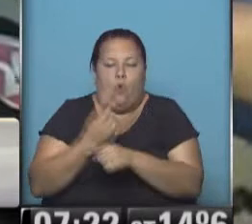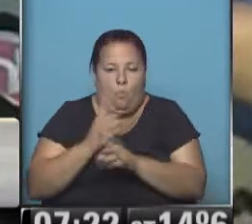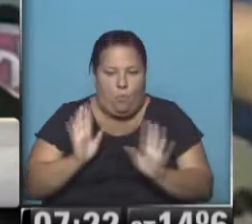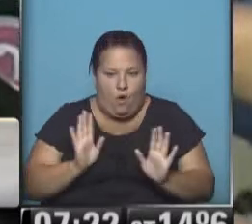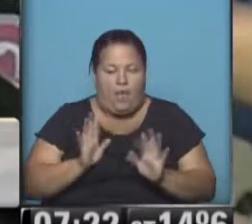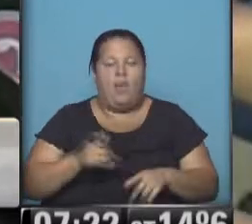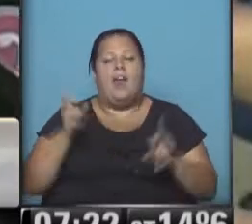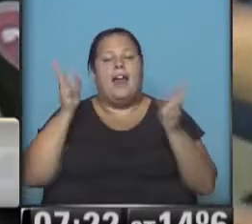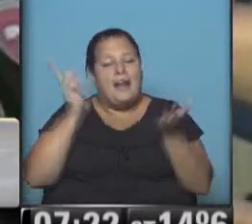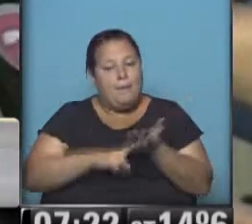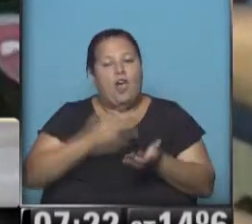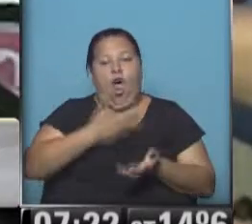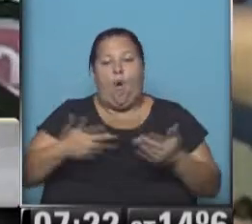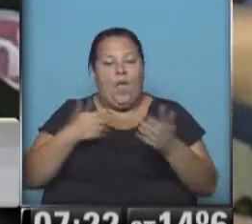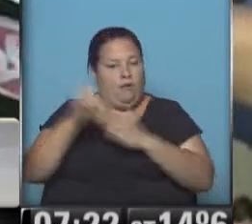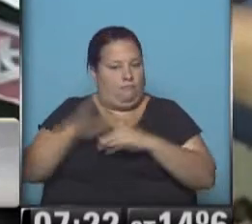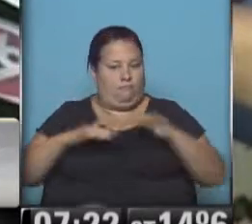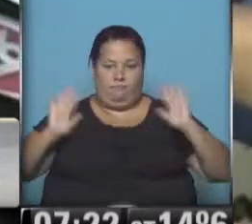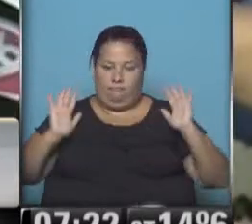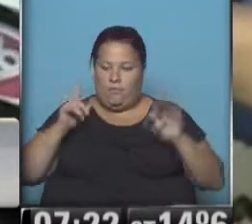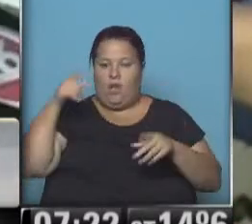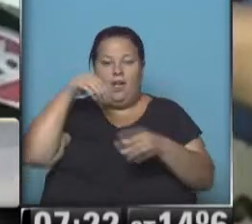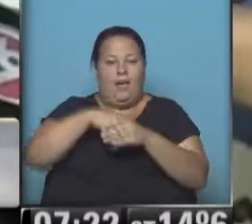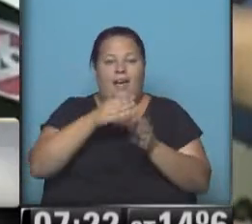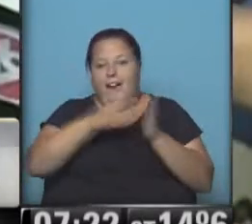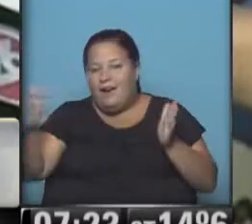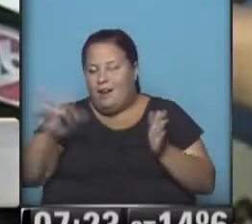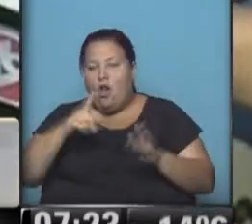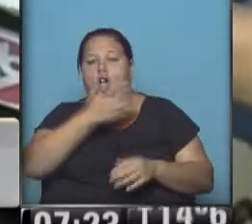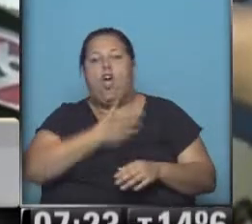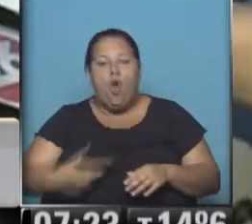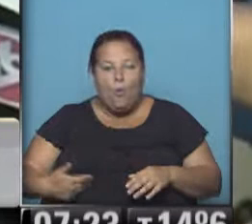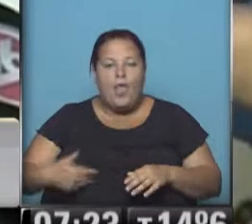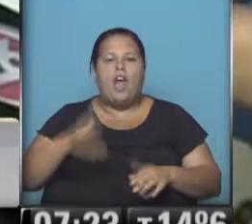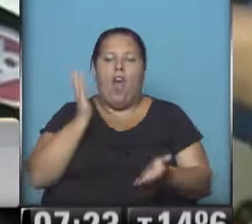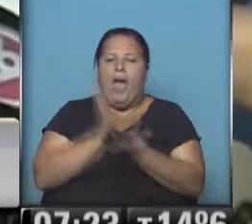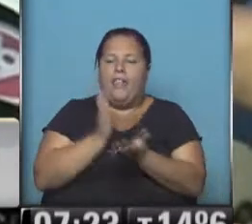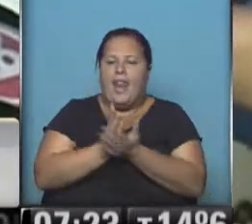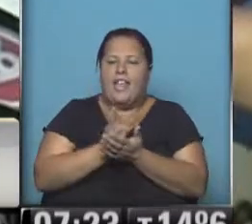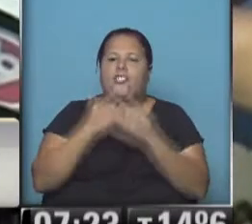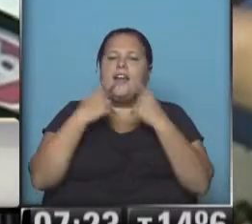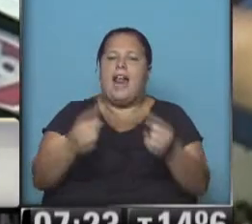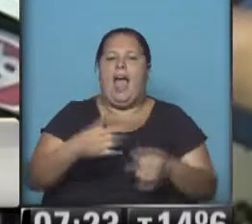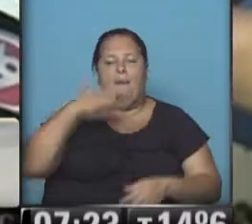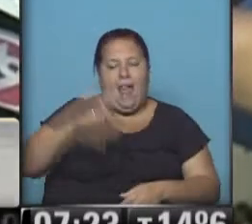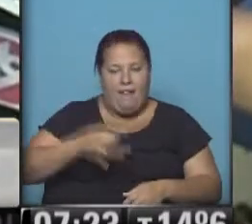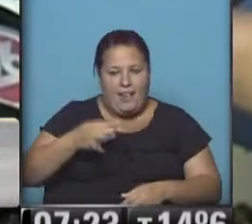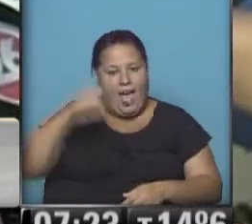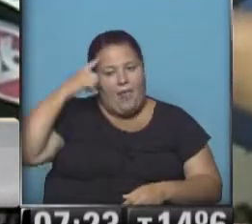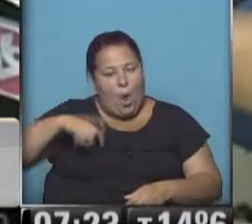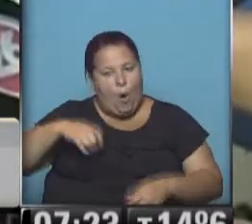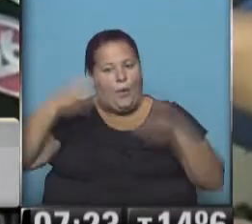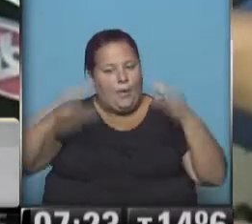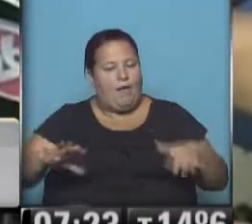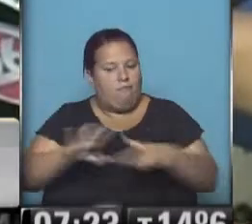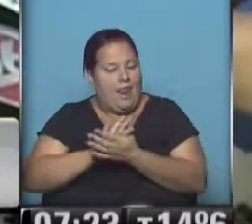vuelvo a insistir, como el gobierno está fuera del proceso, como el gobierno tiene todo el derecho del mundo a exigir la verdad jurídica